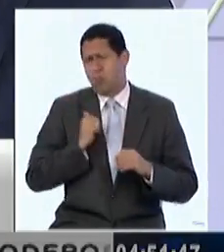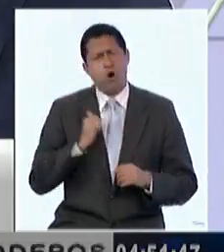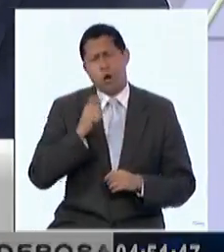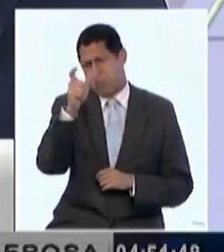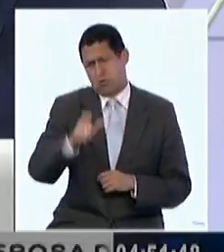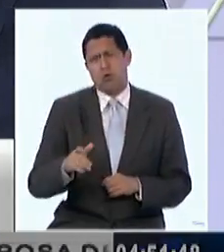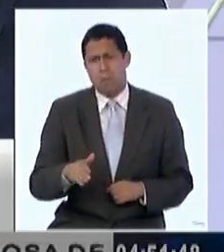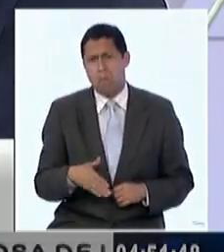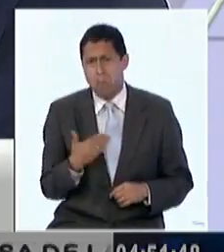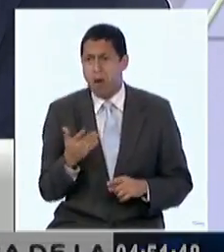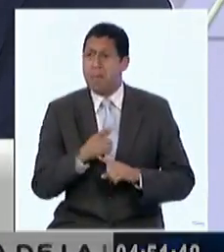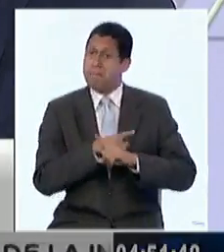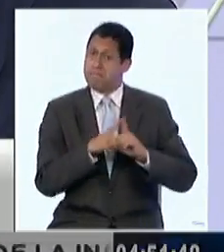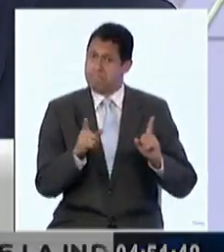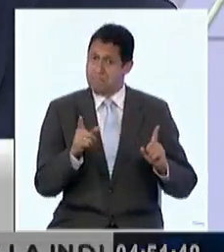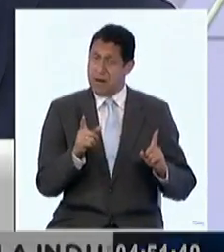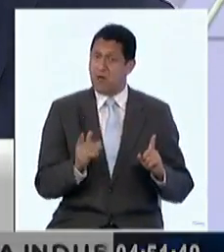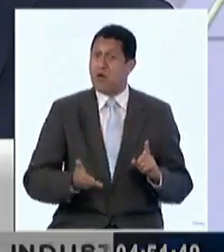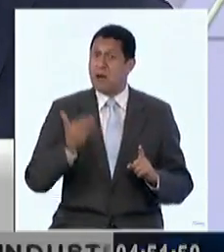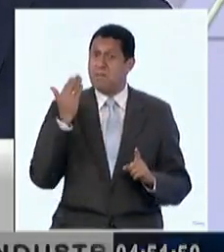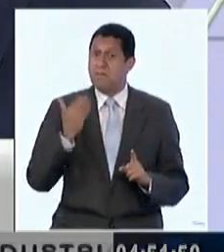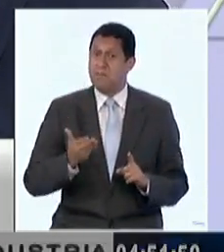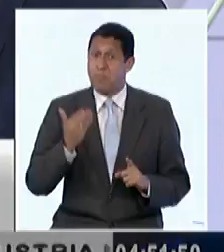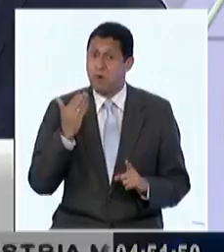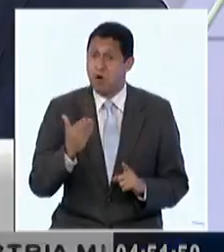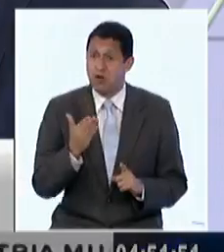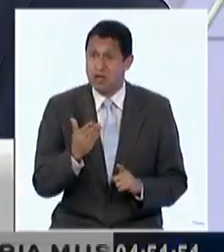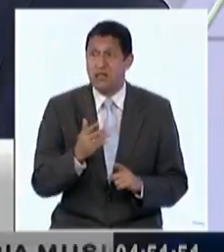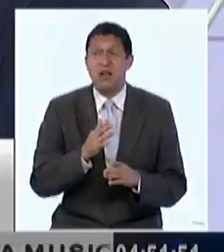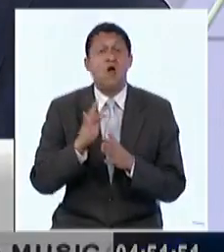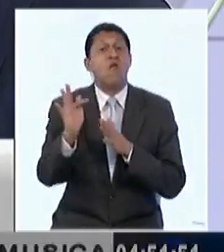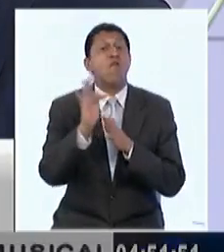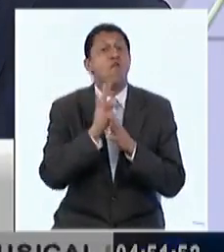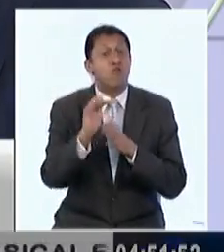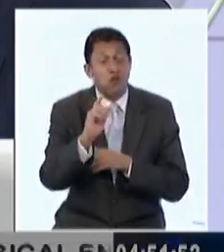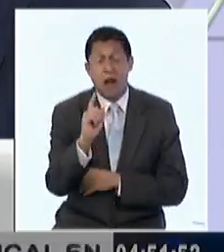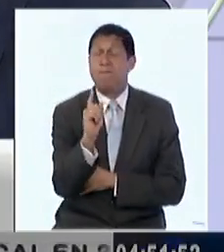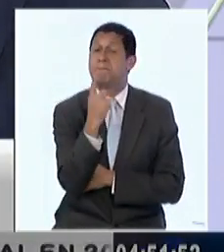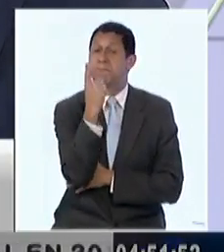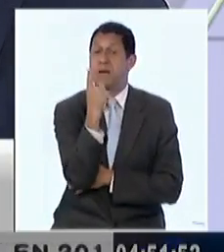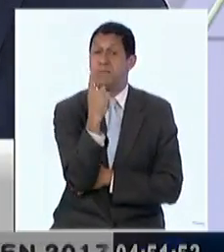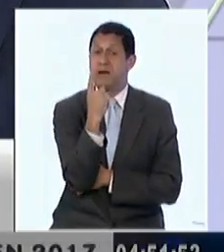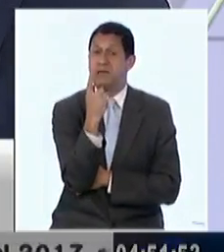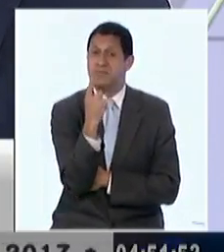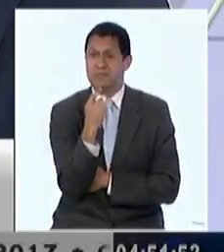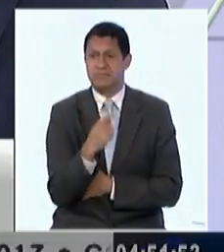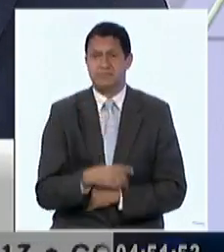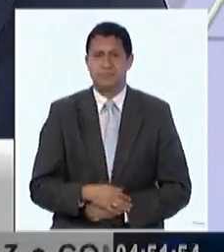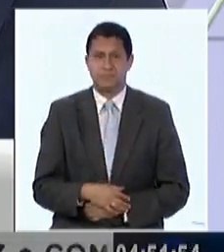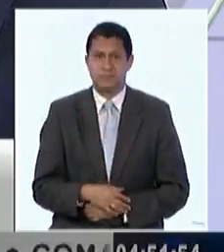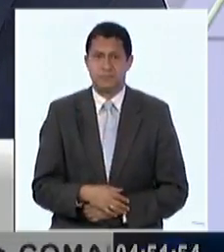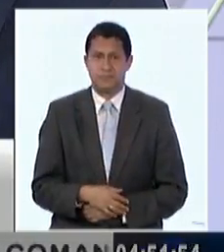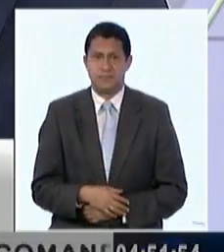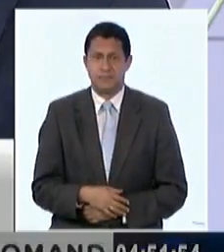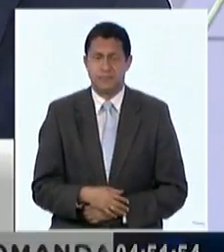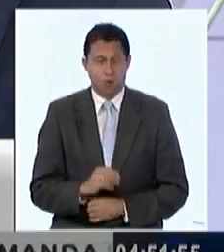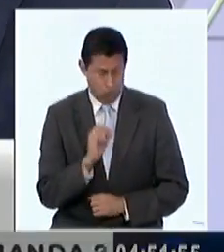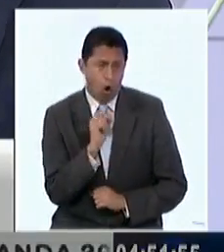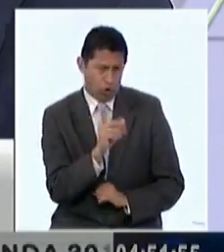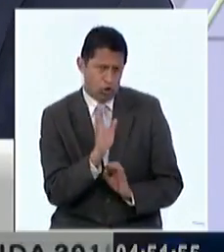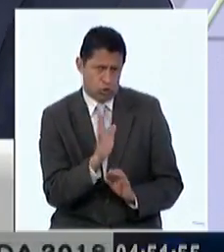candidatos. Ciertamente, lo importante es que lo funcional debe primar sobre la estética. Okay.